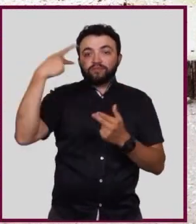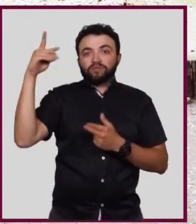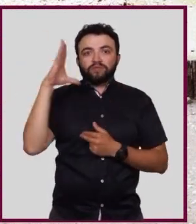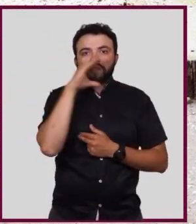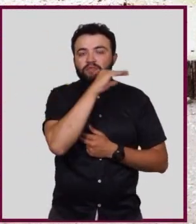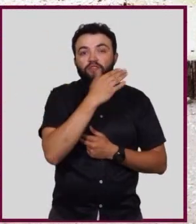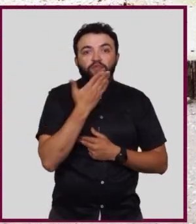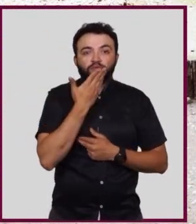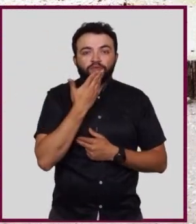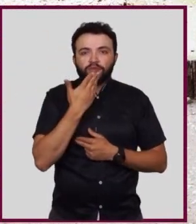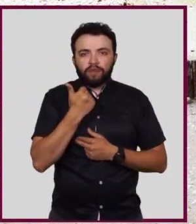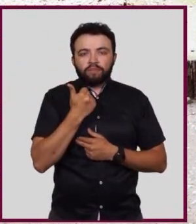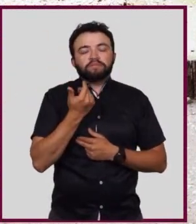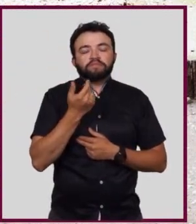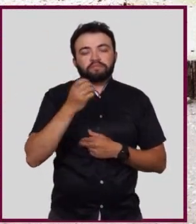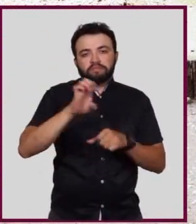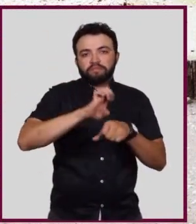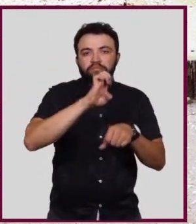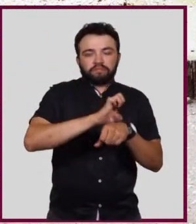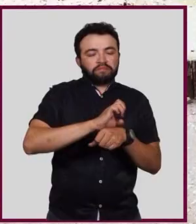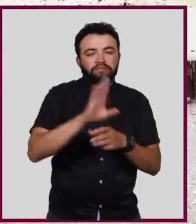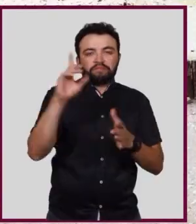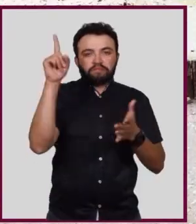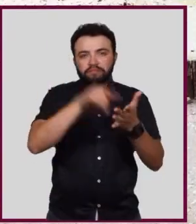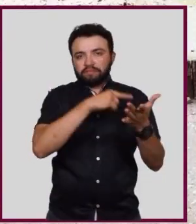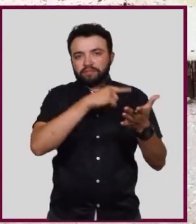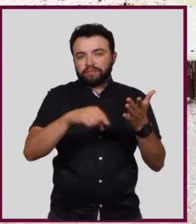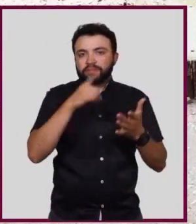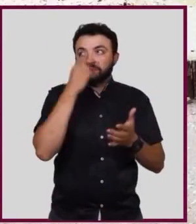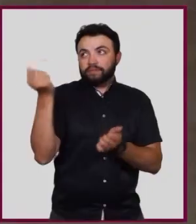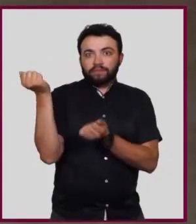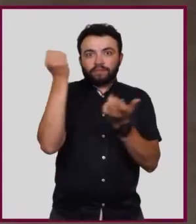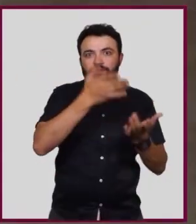Por lo tanto, esta teoría queda totalmente rechazada.